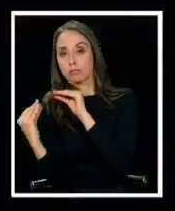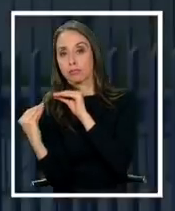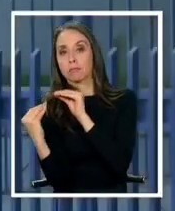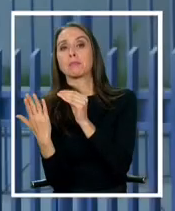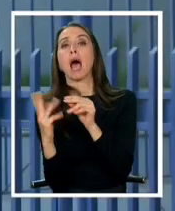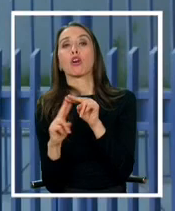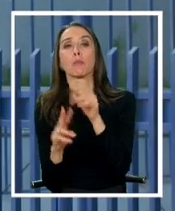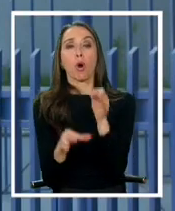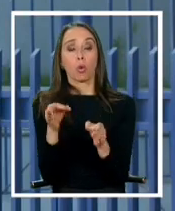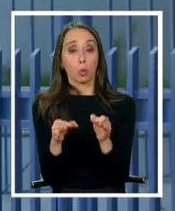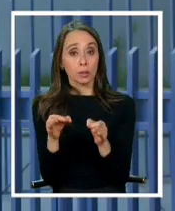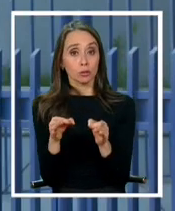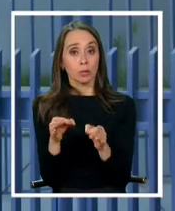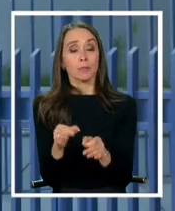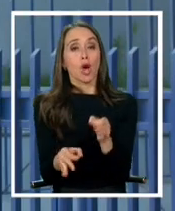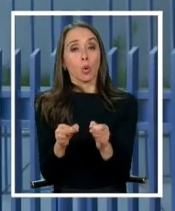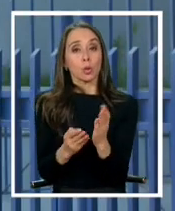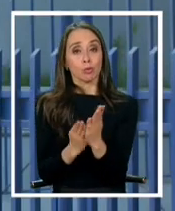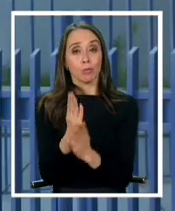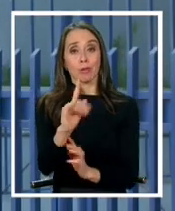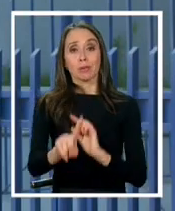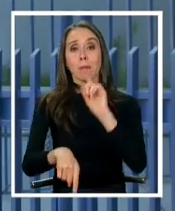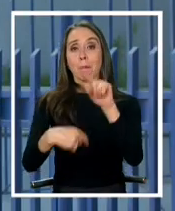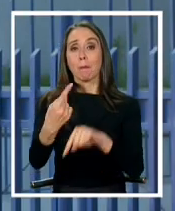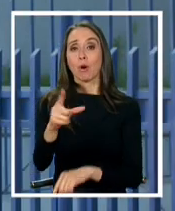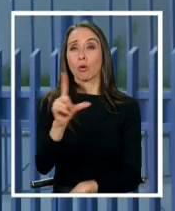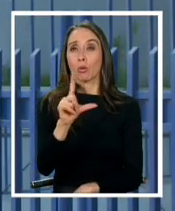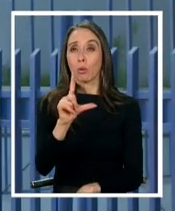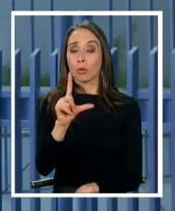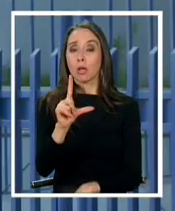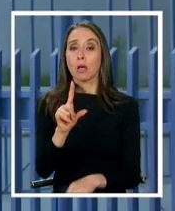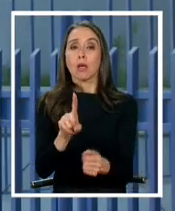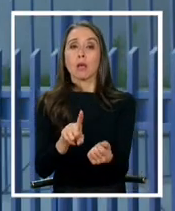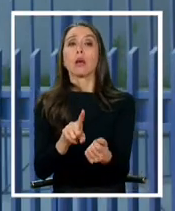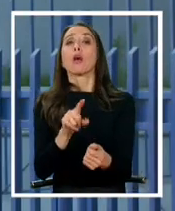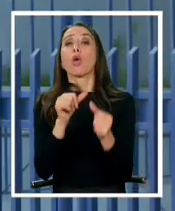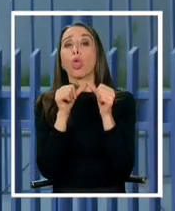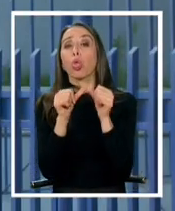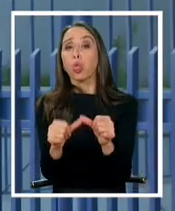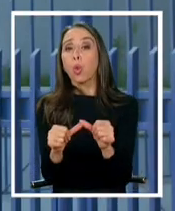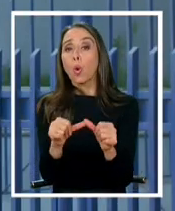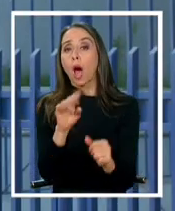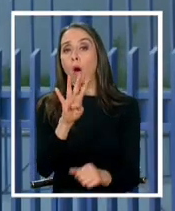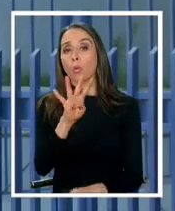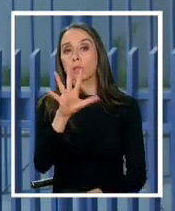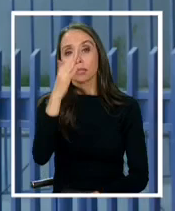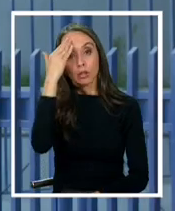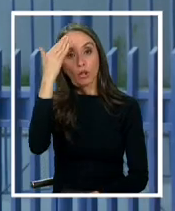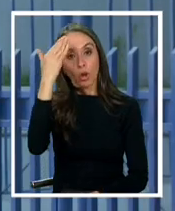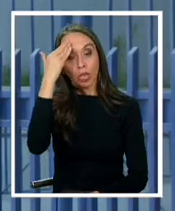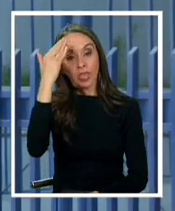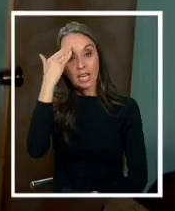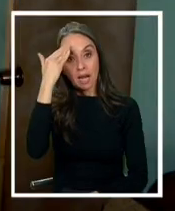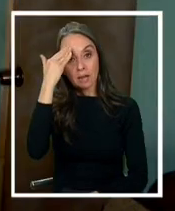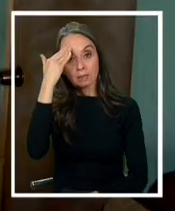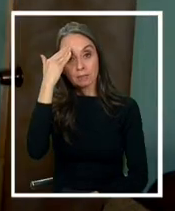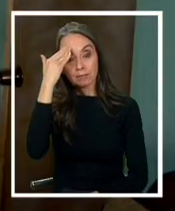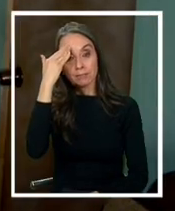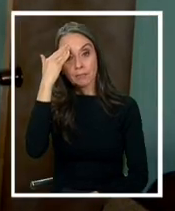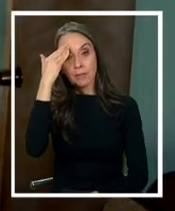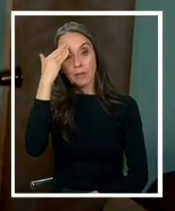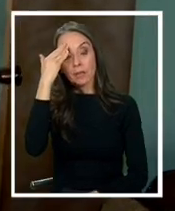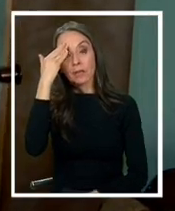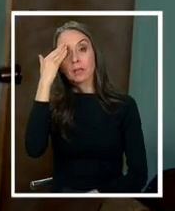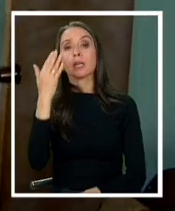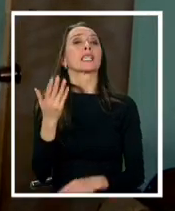este juicio. Según se estima, el juicio que empieza el próximo lunes se prolongará al menos por 45 días. Como sea, el mayor